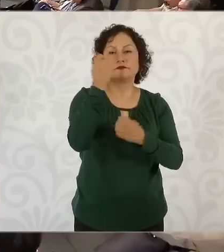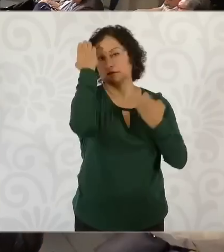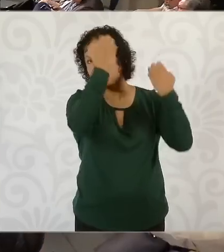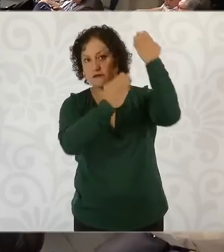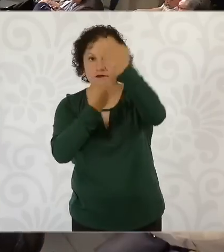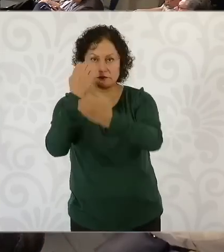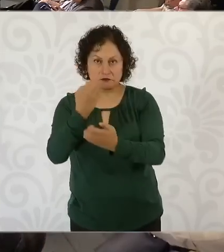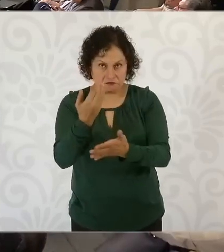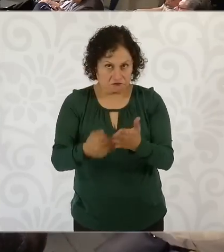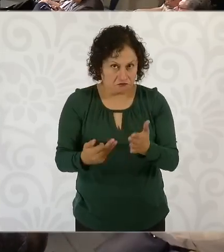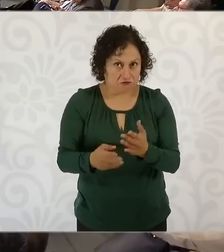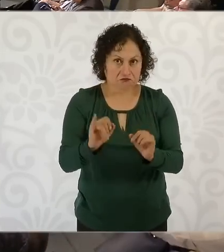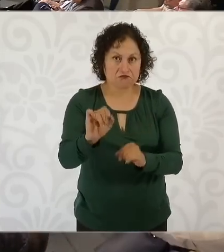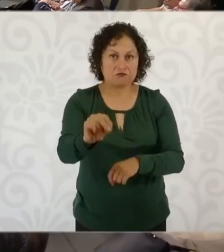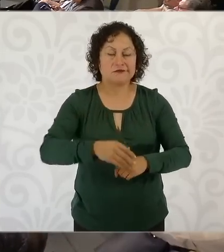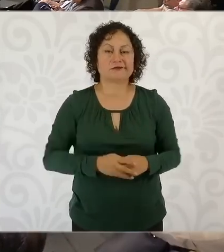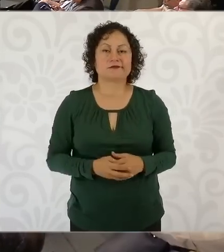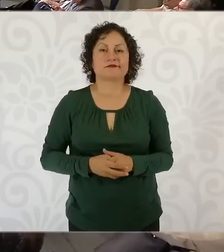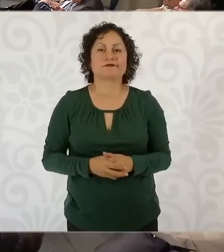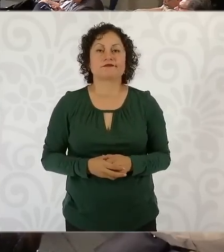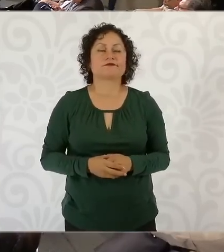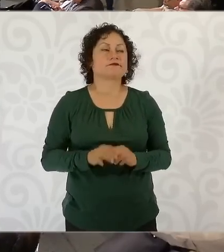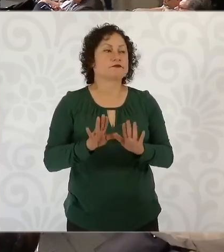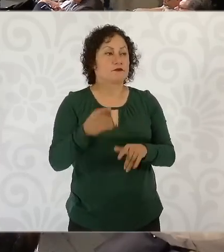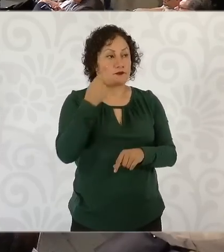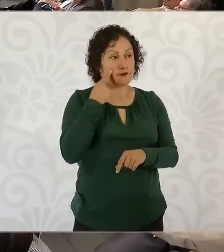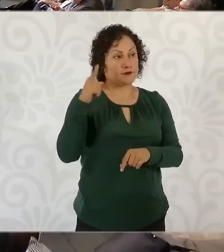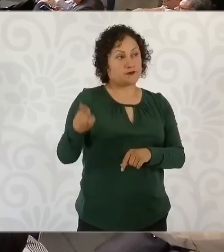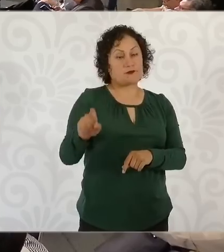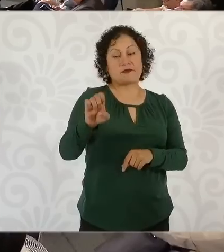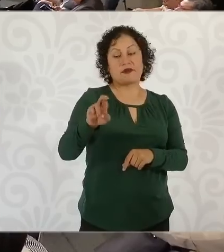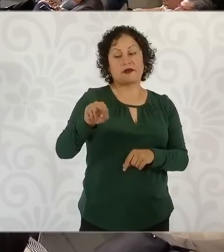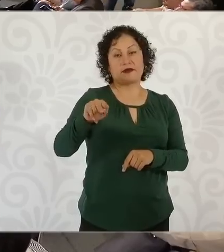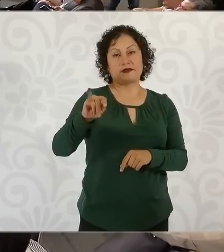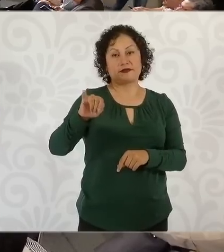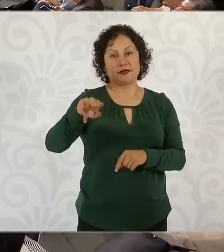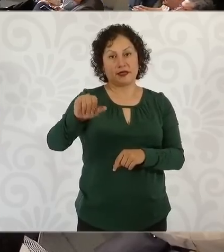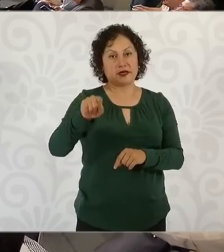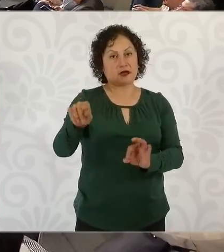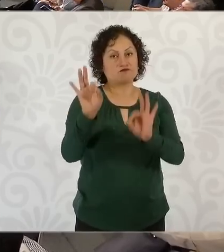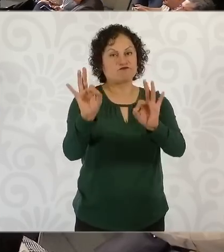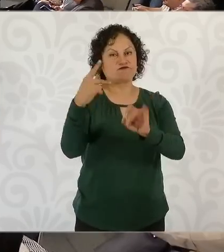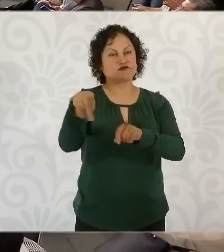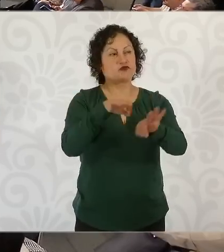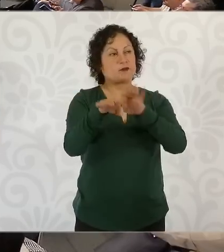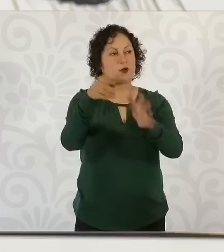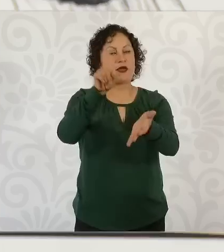a cabo procesos. Ernestina es un trabajo extraordinario al frente de la Fiscalía Y entre otros